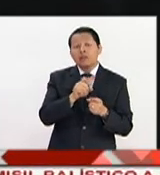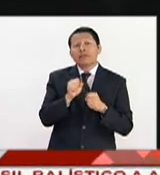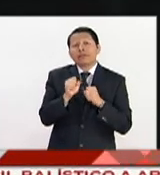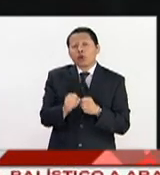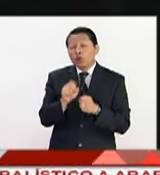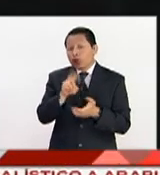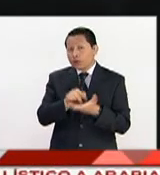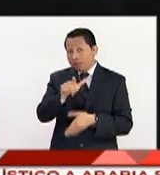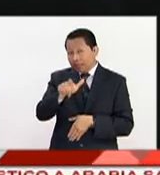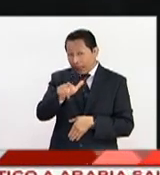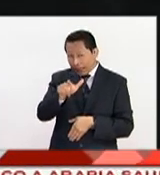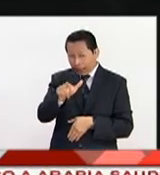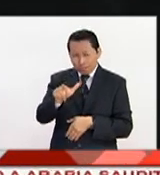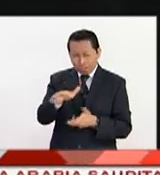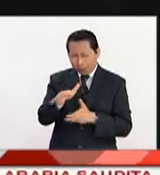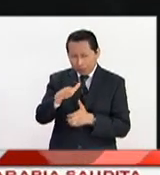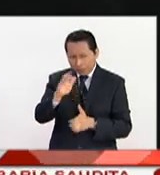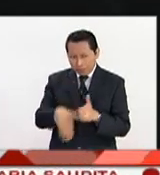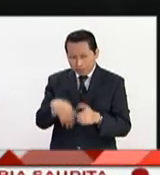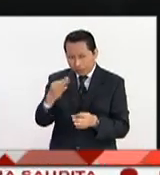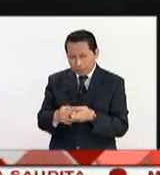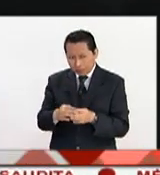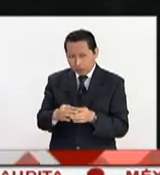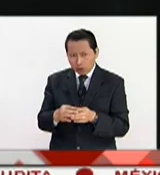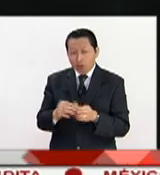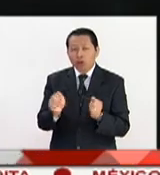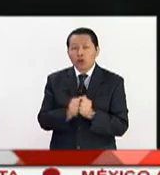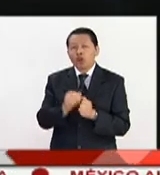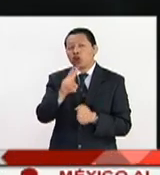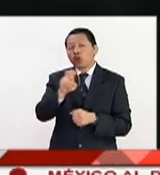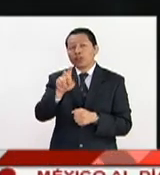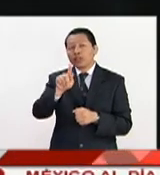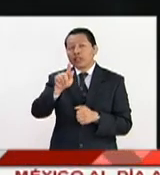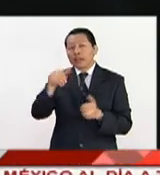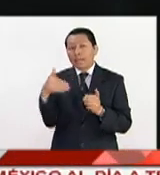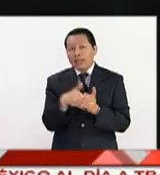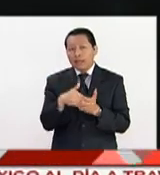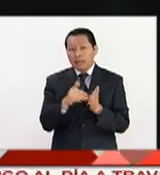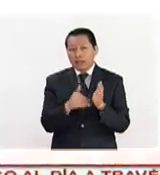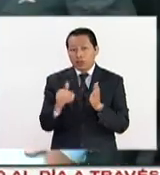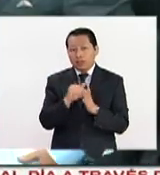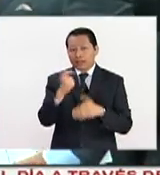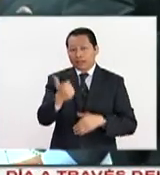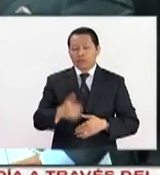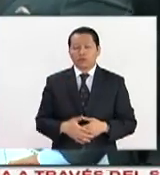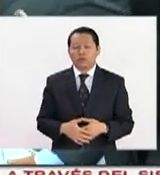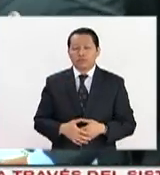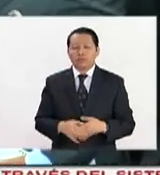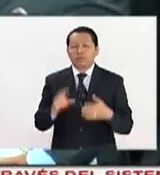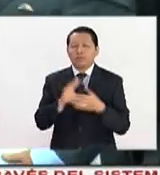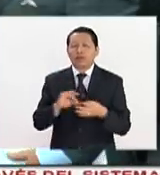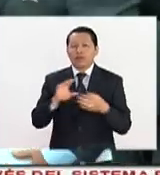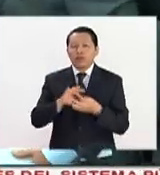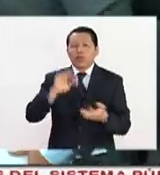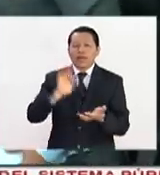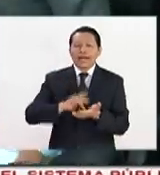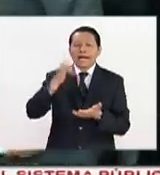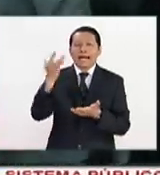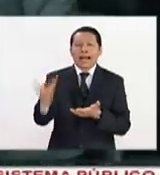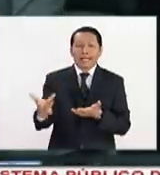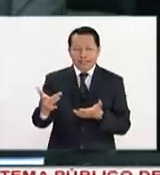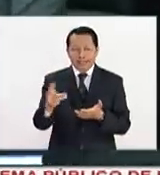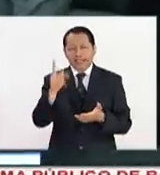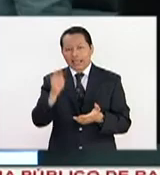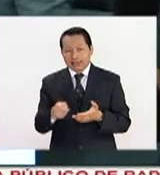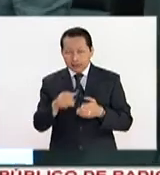el 17, senador, con 270,000 millones de pesos. Destacó que, gracias a la disciplina